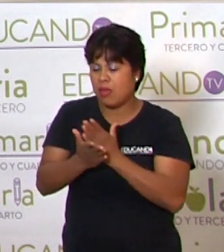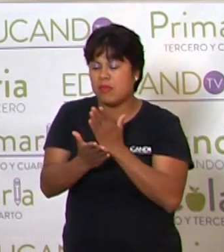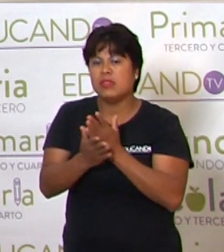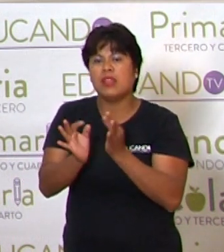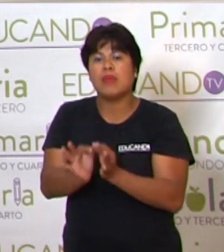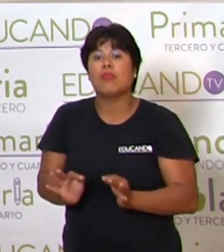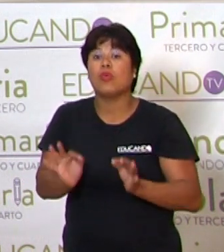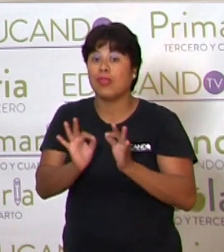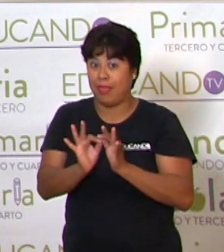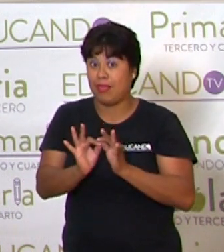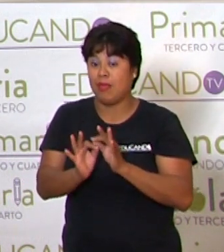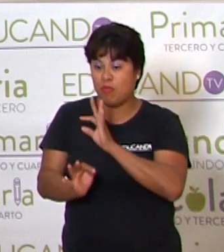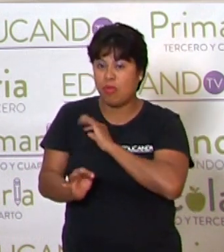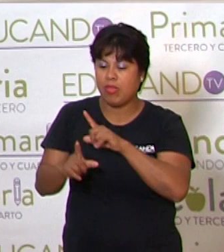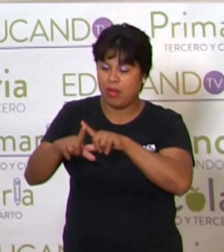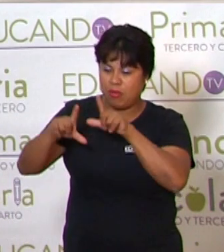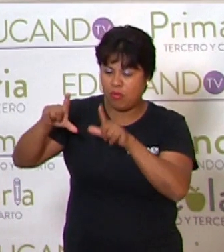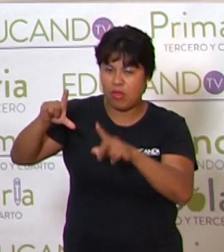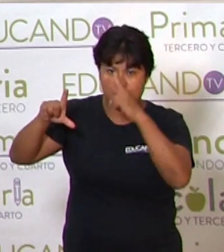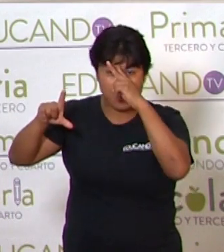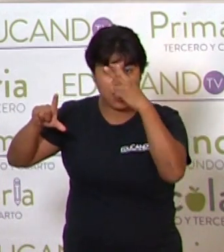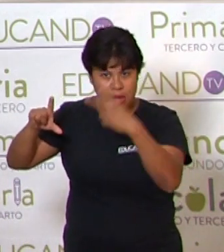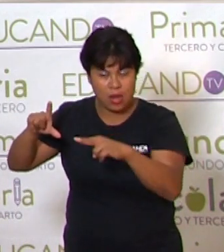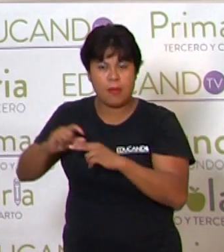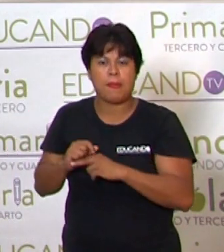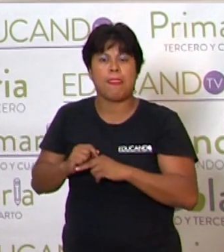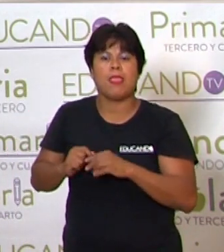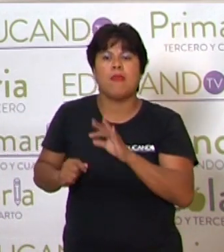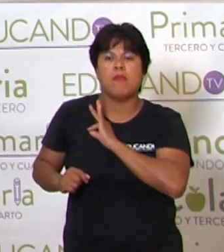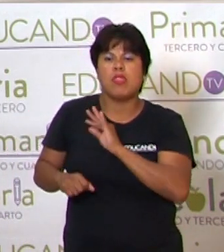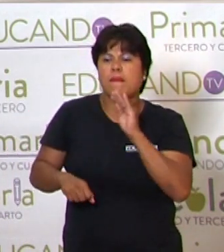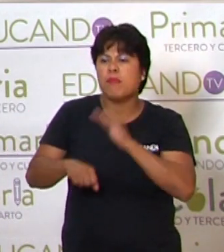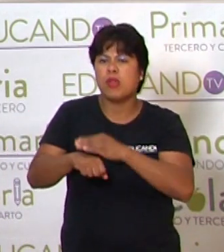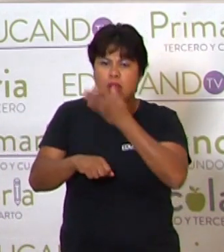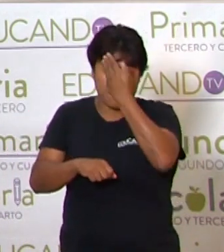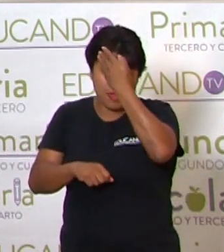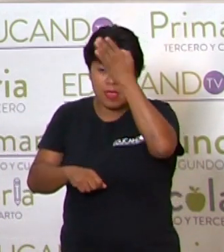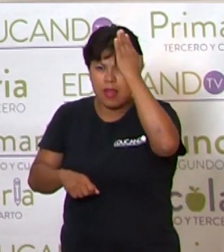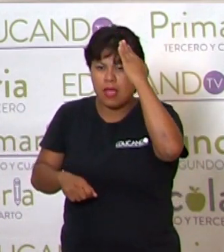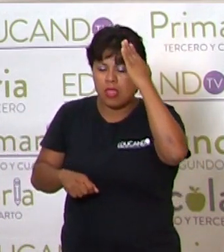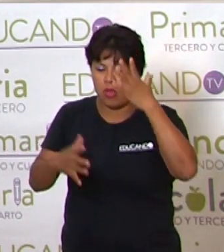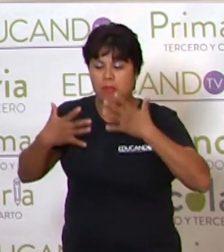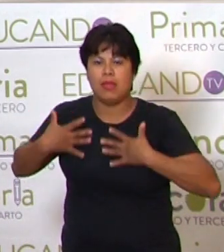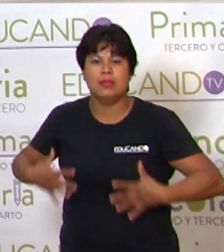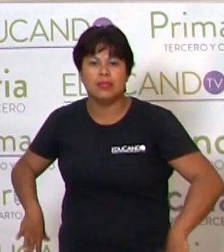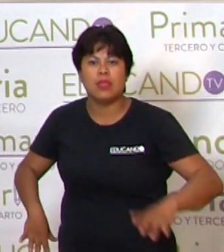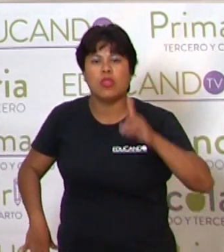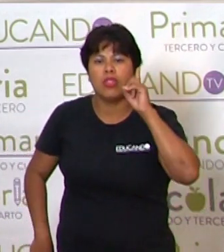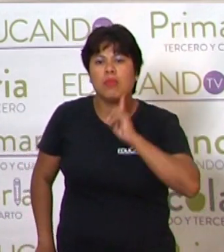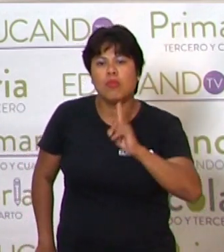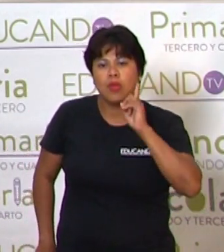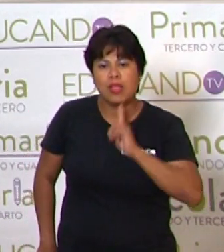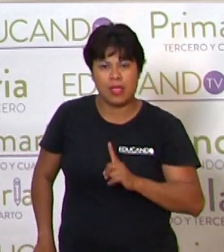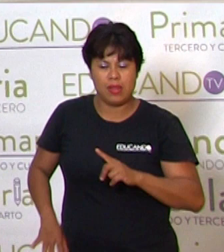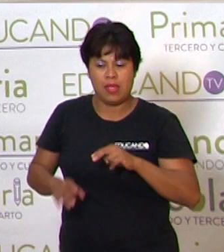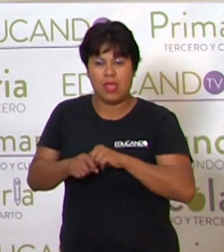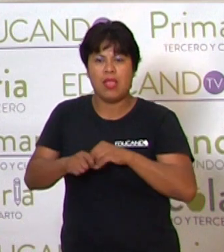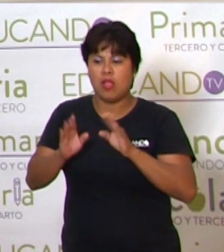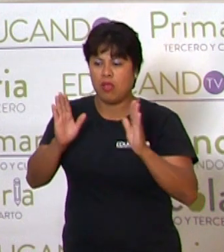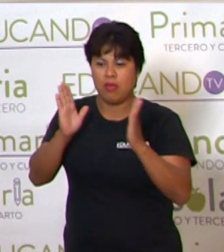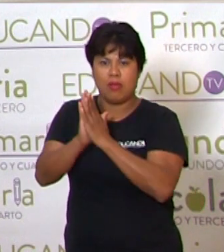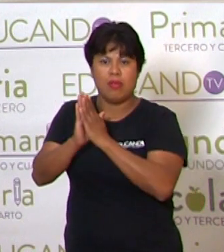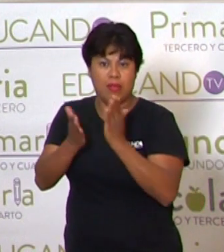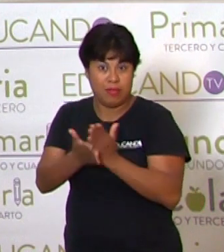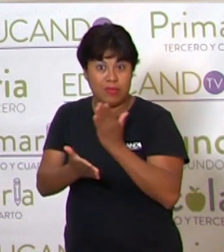importante de la República Mexicana pondría a Peña Nieto vestido de mujer en una